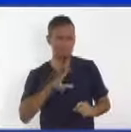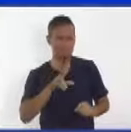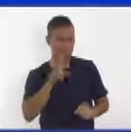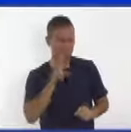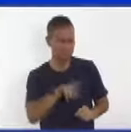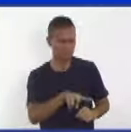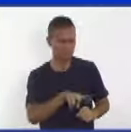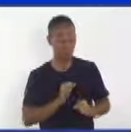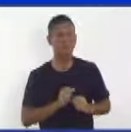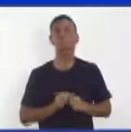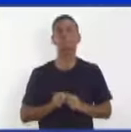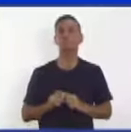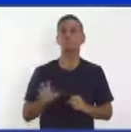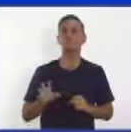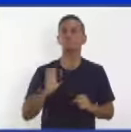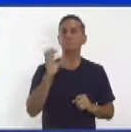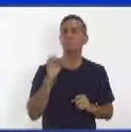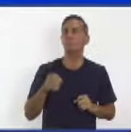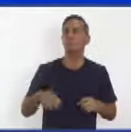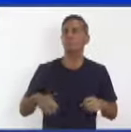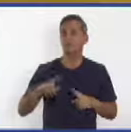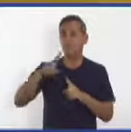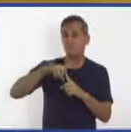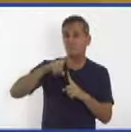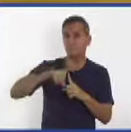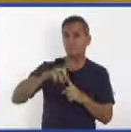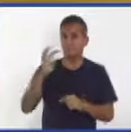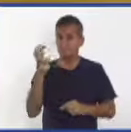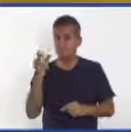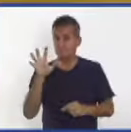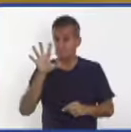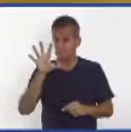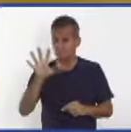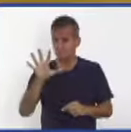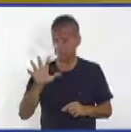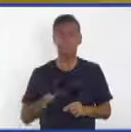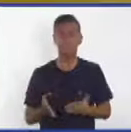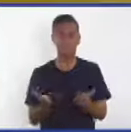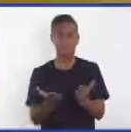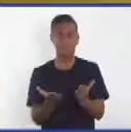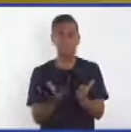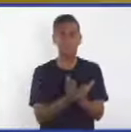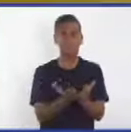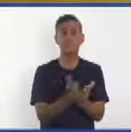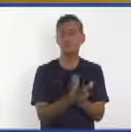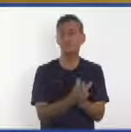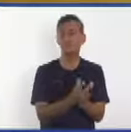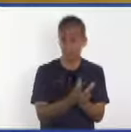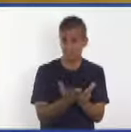siguiente de la página 257 implica una valoración